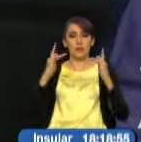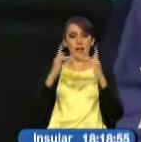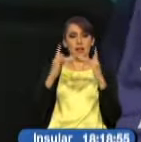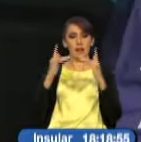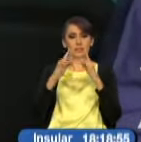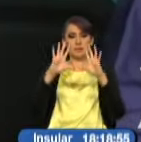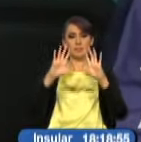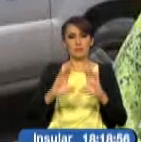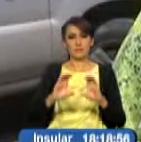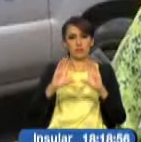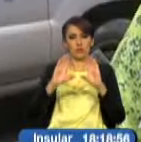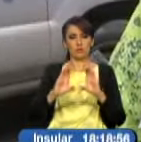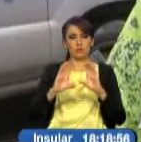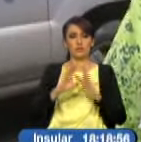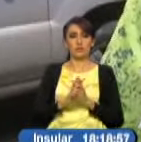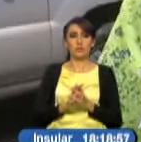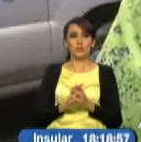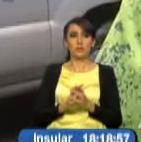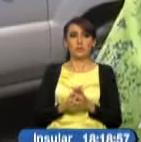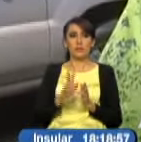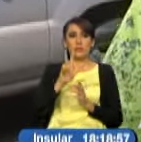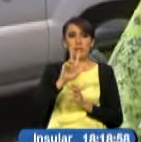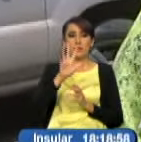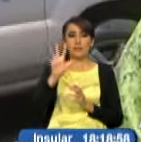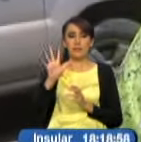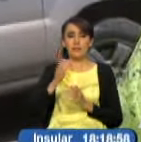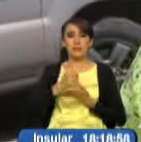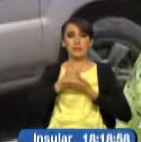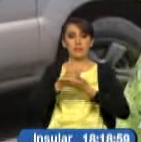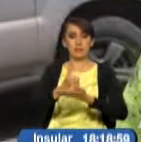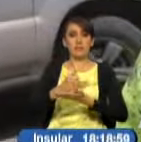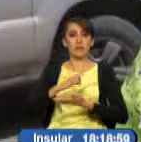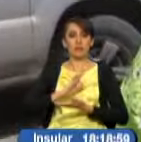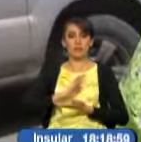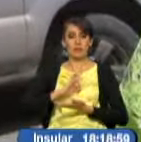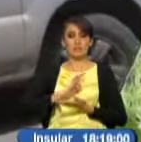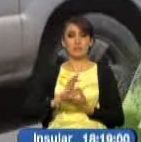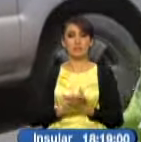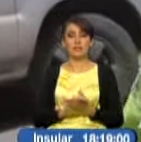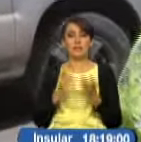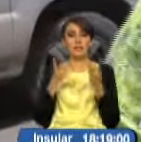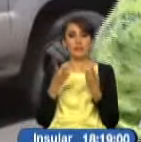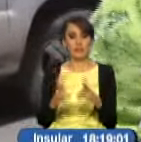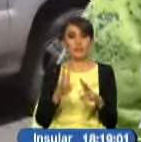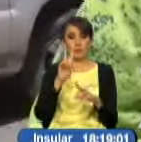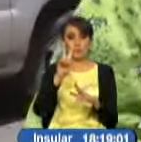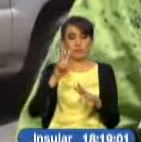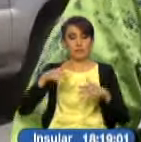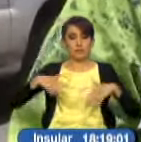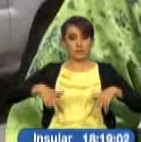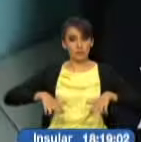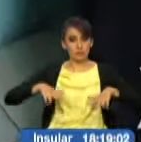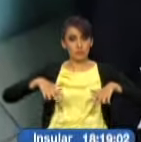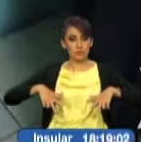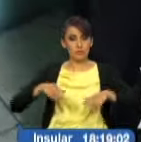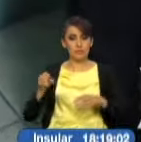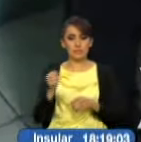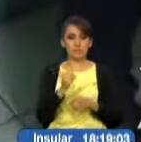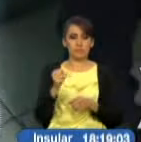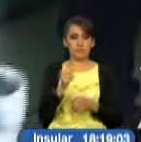colchones antiescaras. Le dimos como 35 ayudas técnicas. Inclusive le dimos 2 sillas de ruedas eléctricas. Que